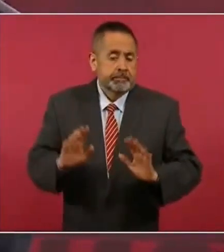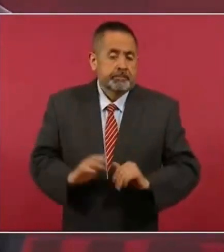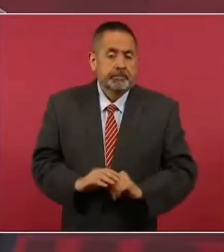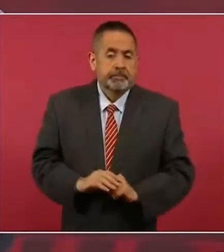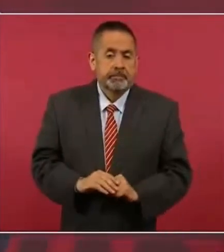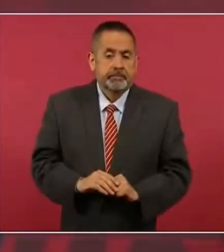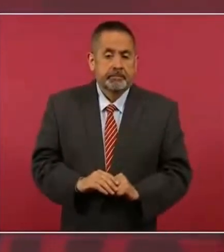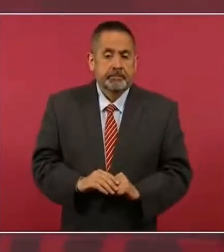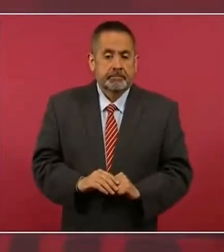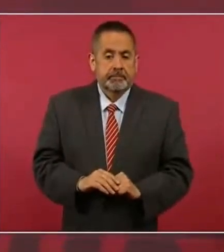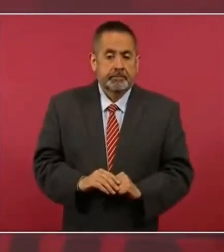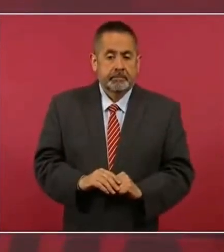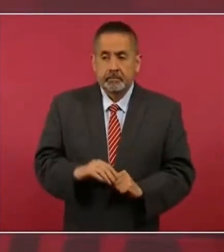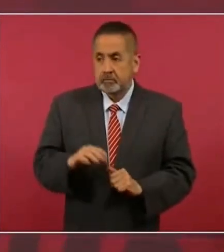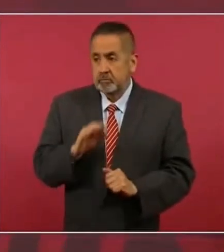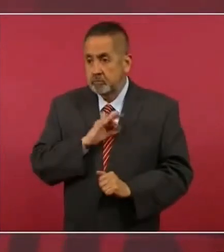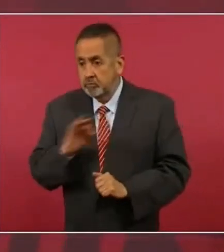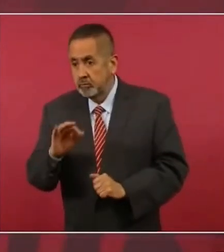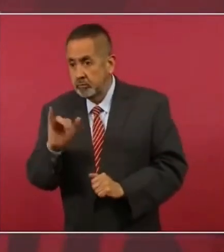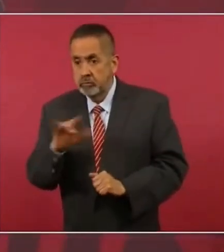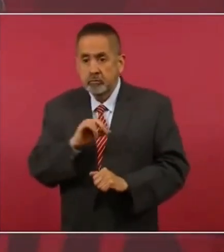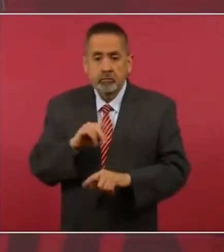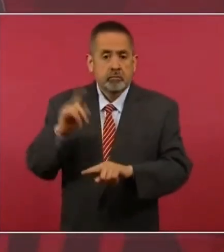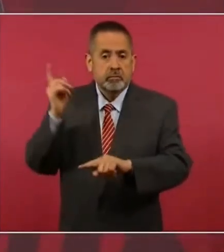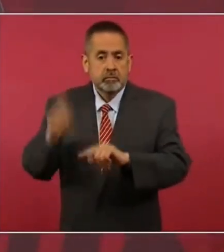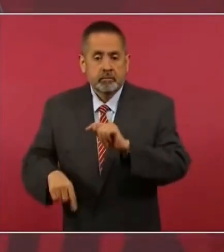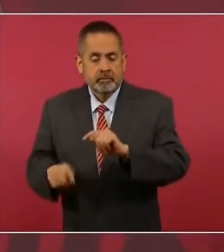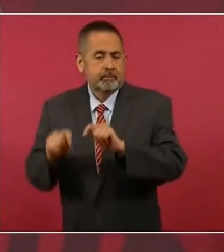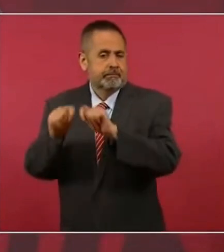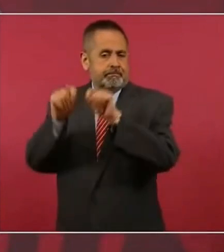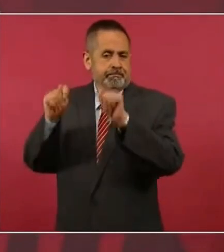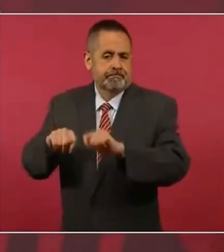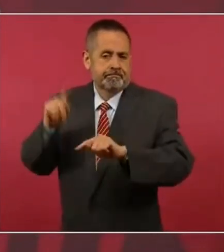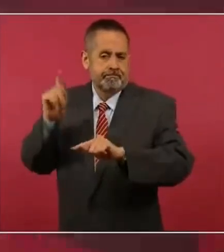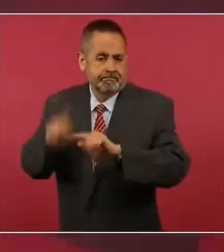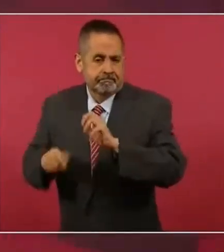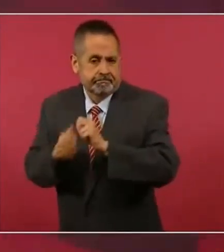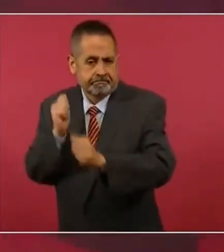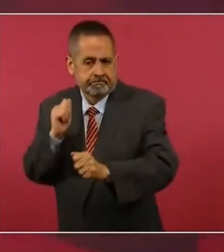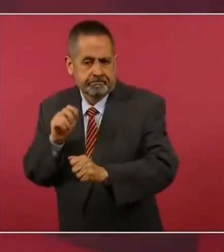es válido no el título